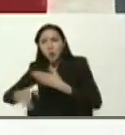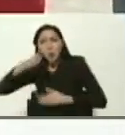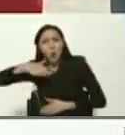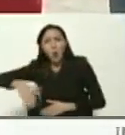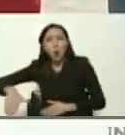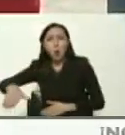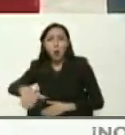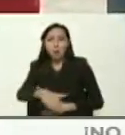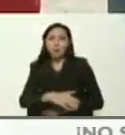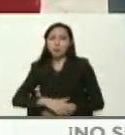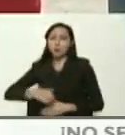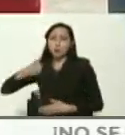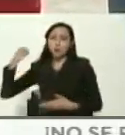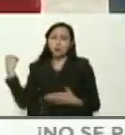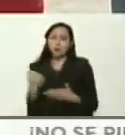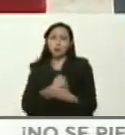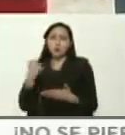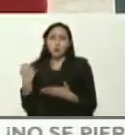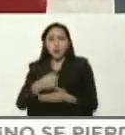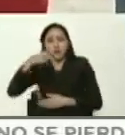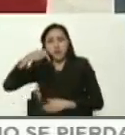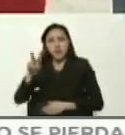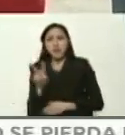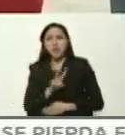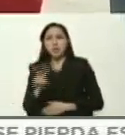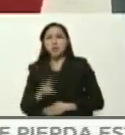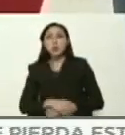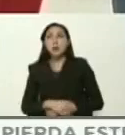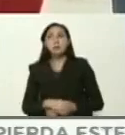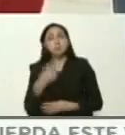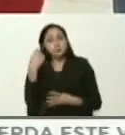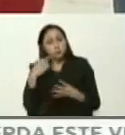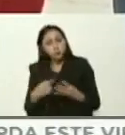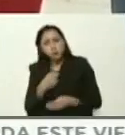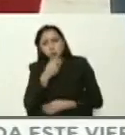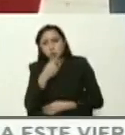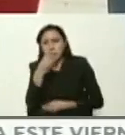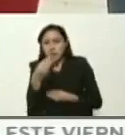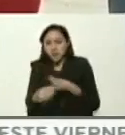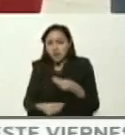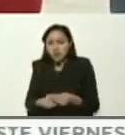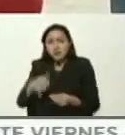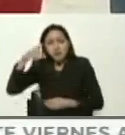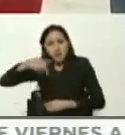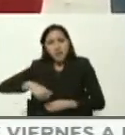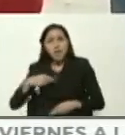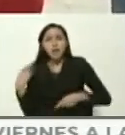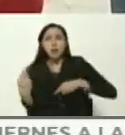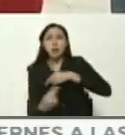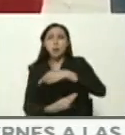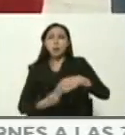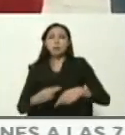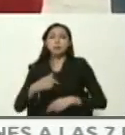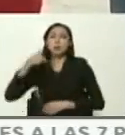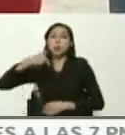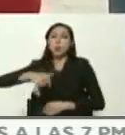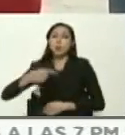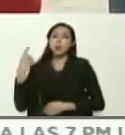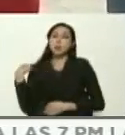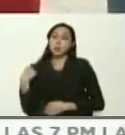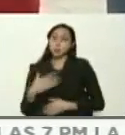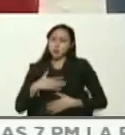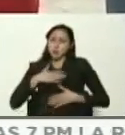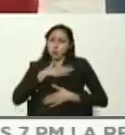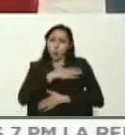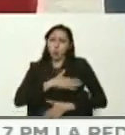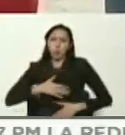pueblo combatiente de Venezuela las cosas bonitas que van pasando en la revolución. Hoy tengo el grato placer